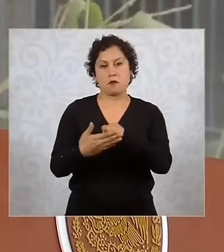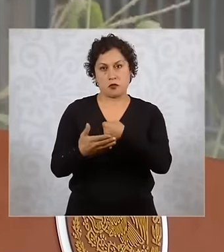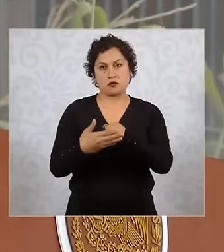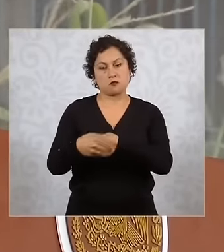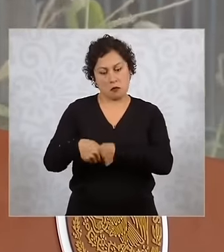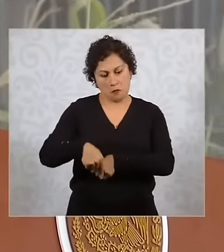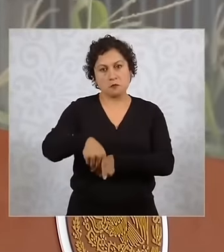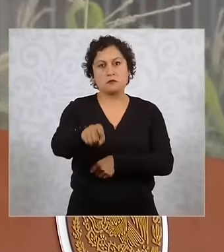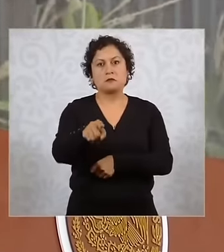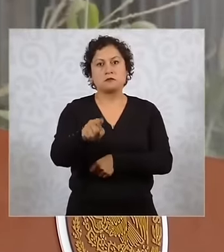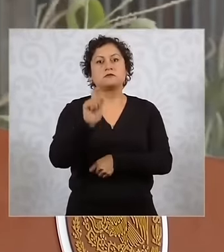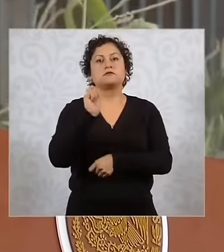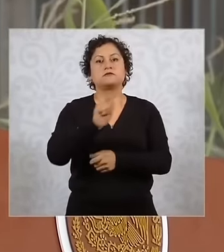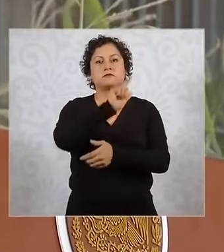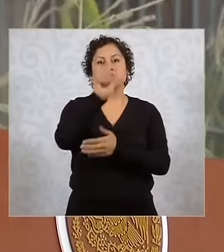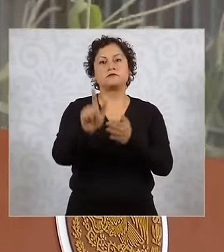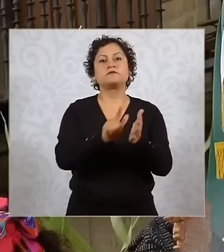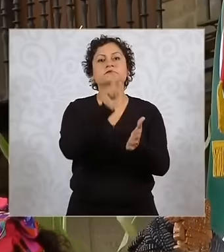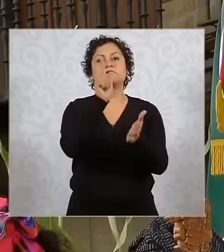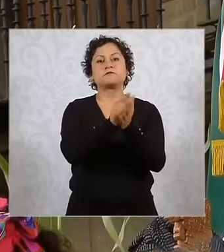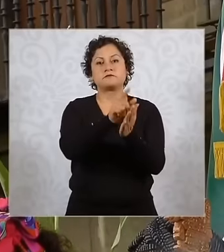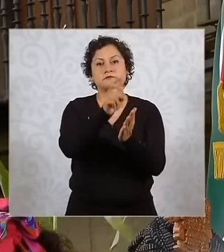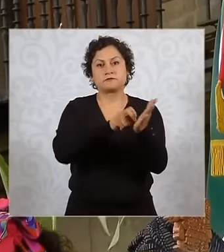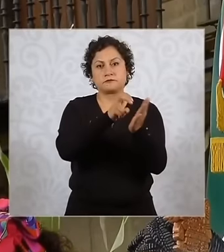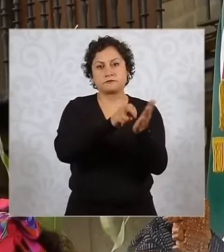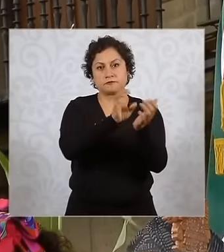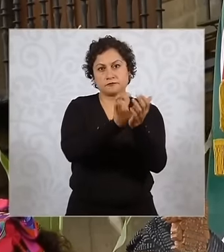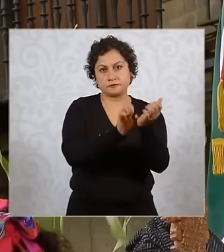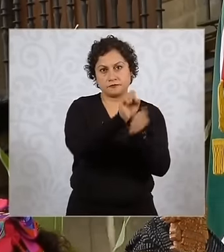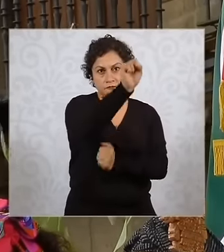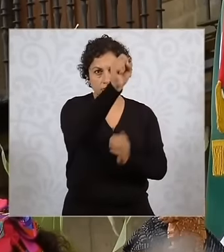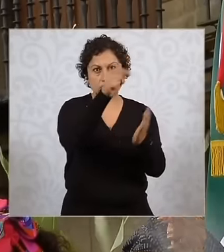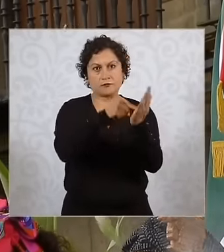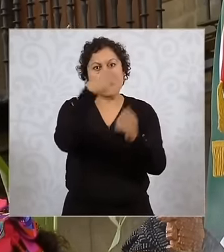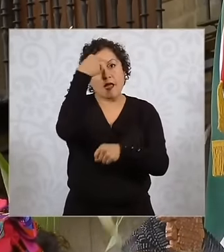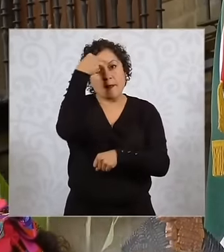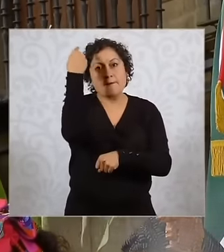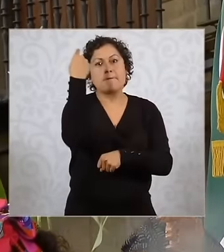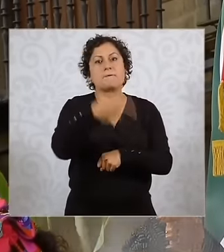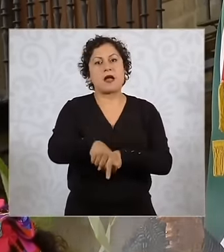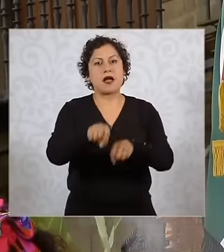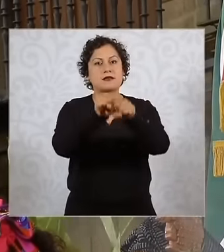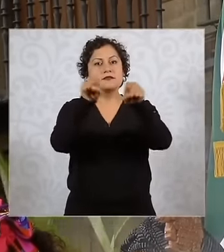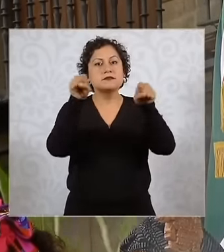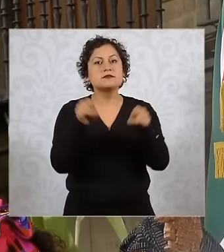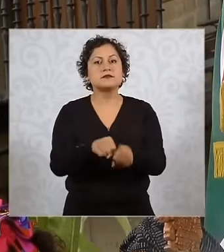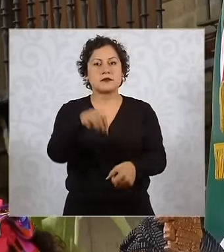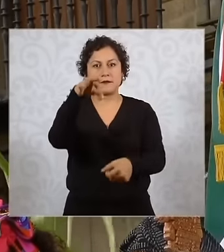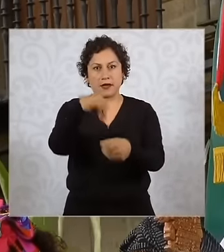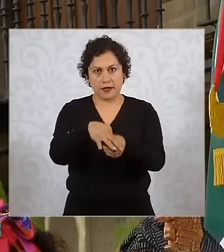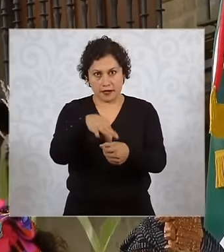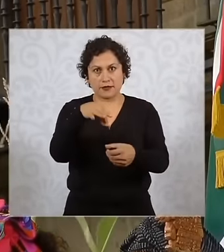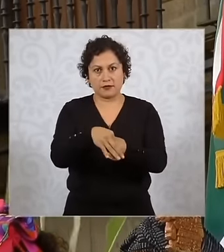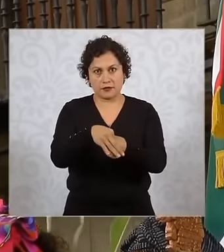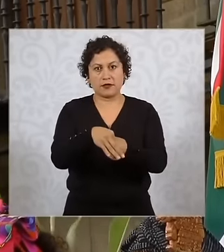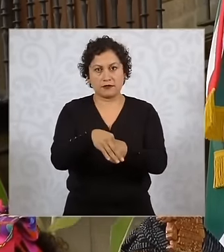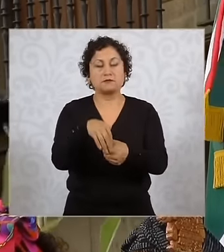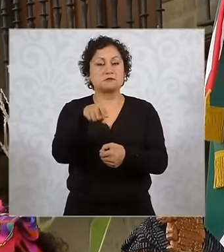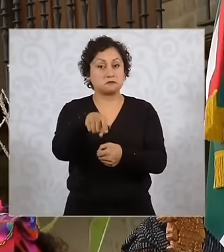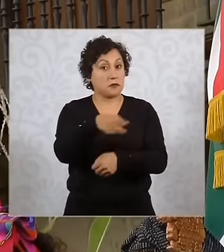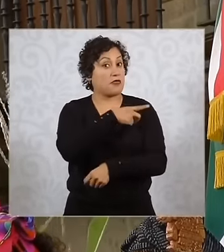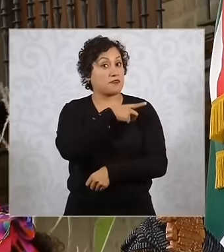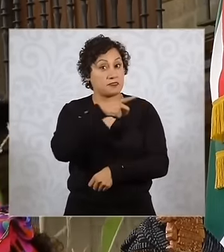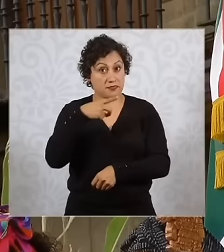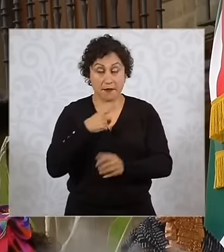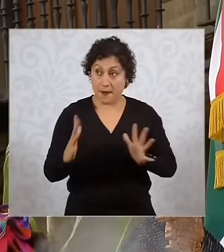impulsaremos la reforma constitucional al sistema electoral que fortalezca la democracia